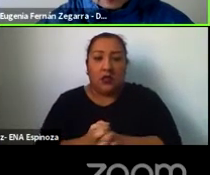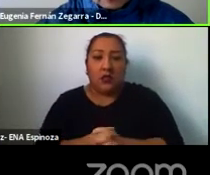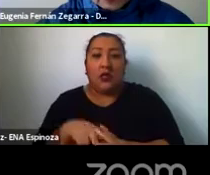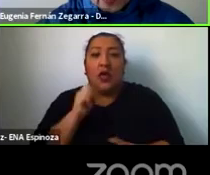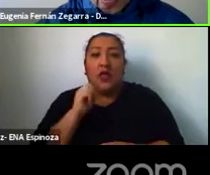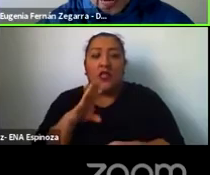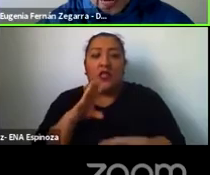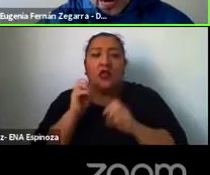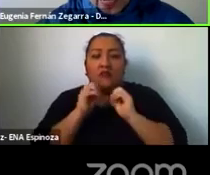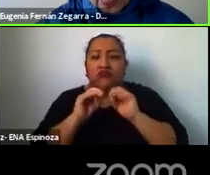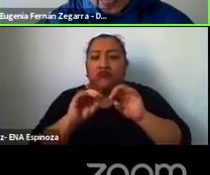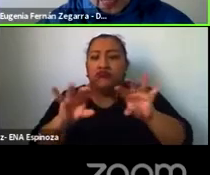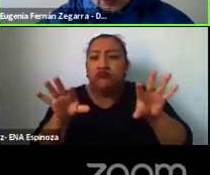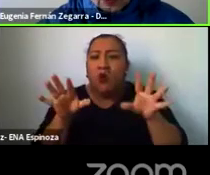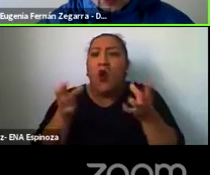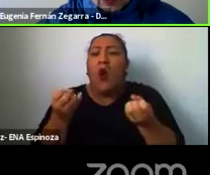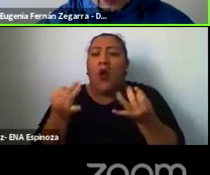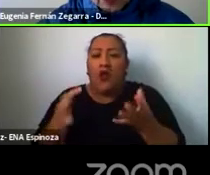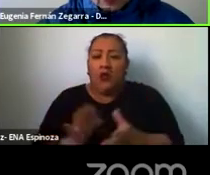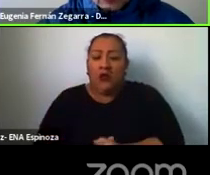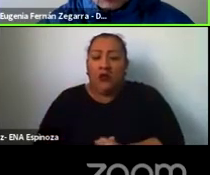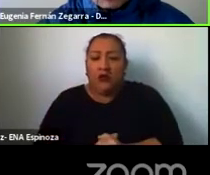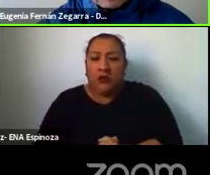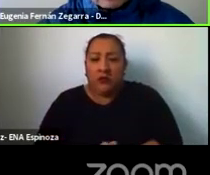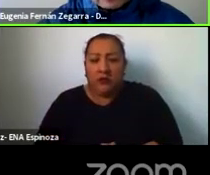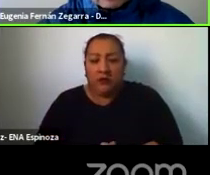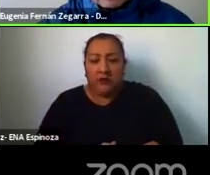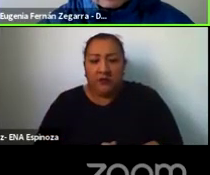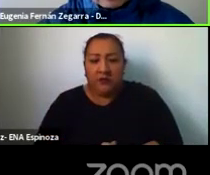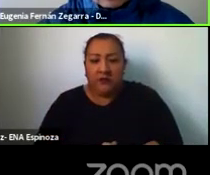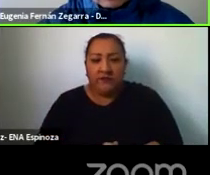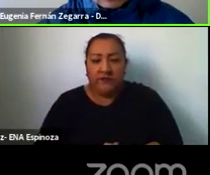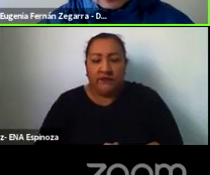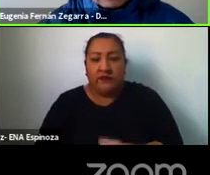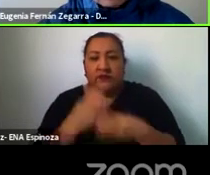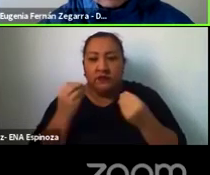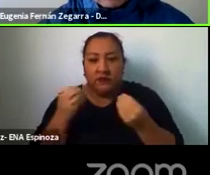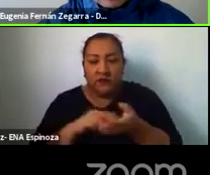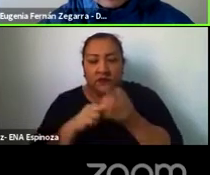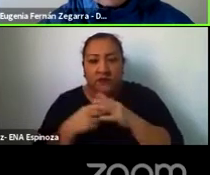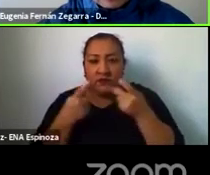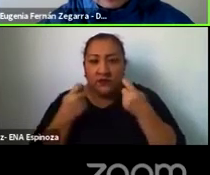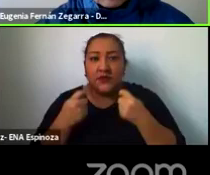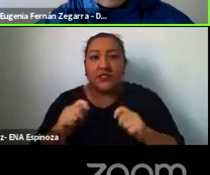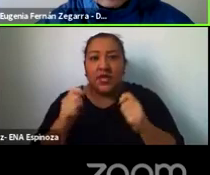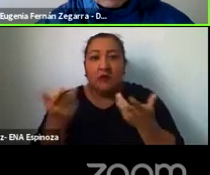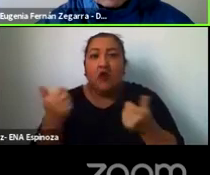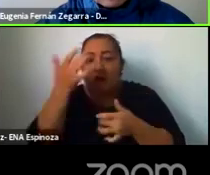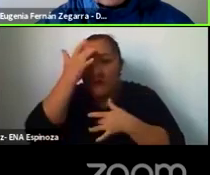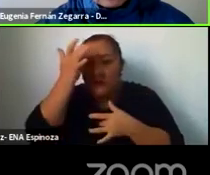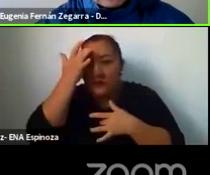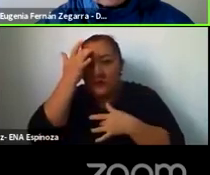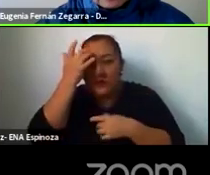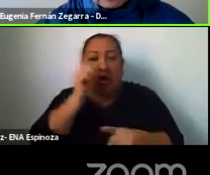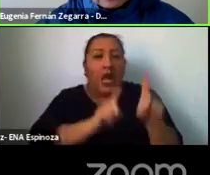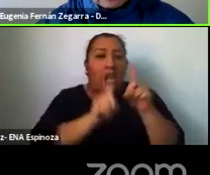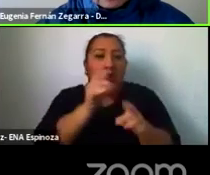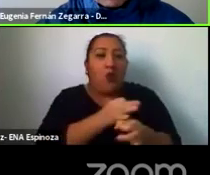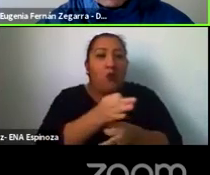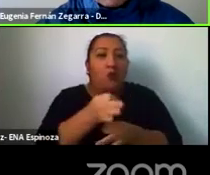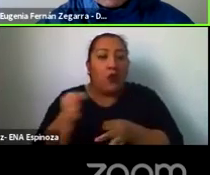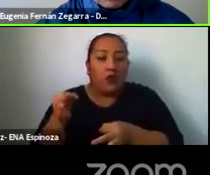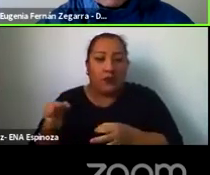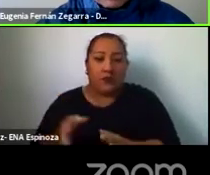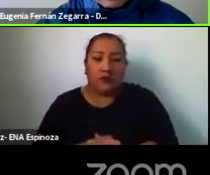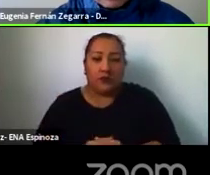o si se sabe algo respecto a cómo se está tratando las enfermedades en alguna población indígena. Si